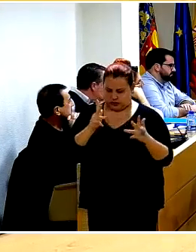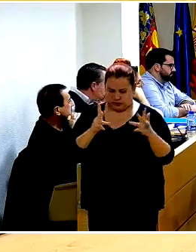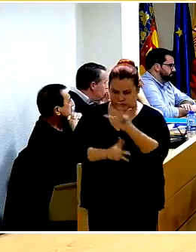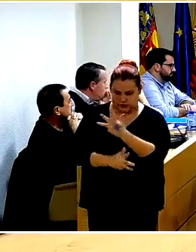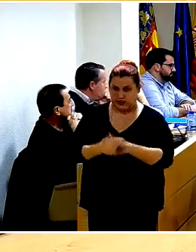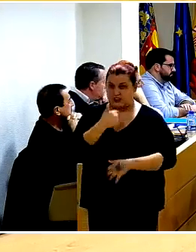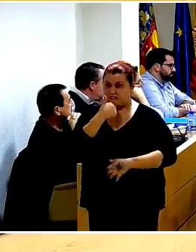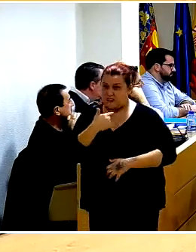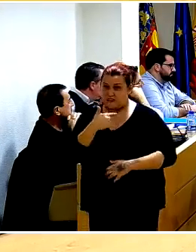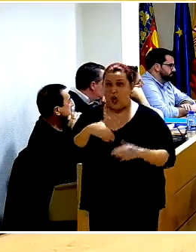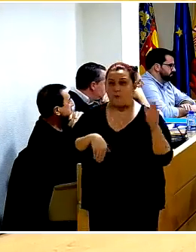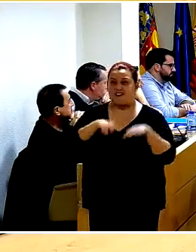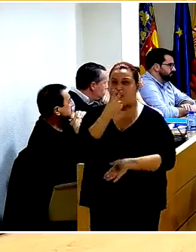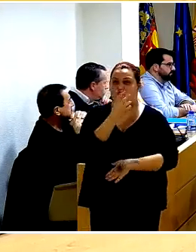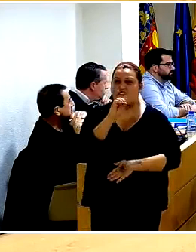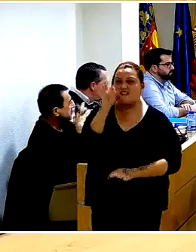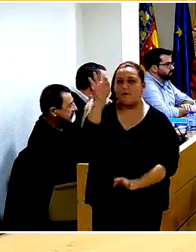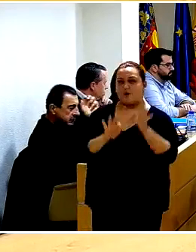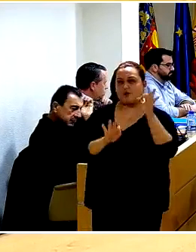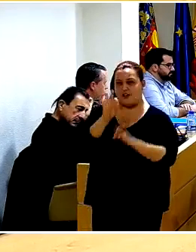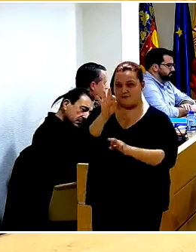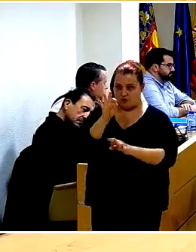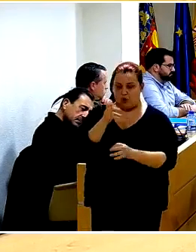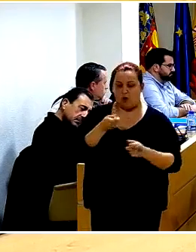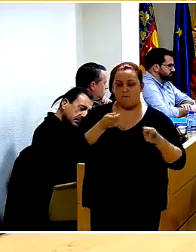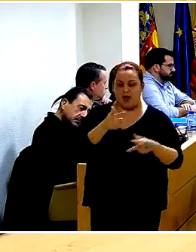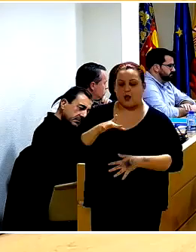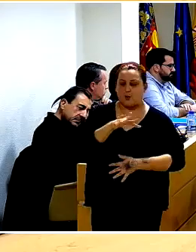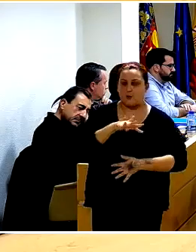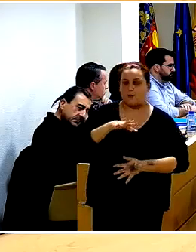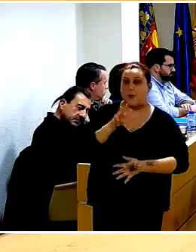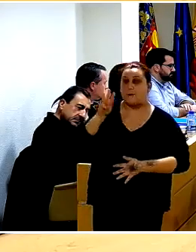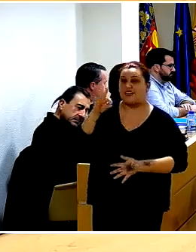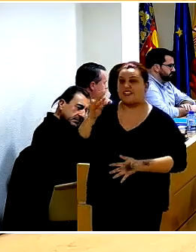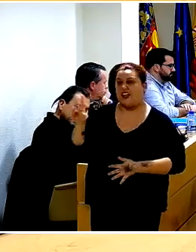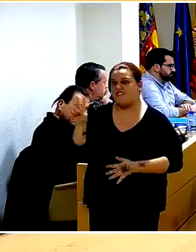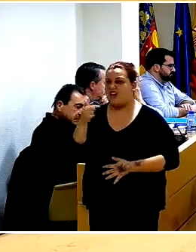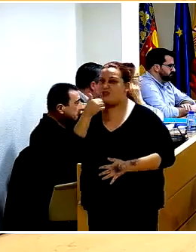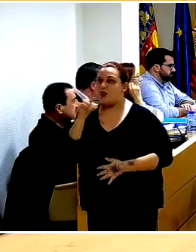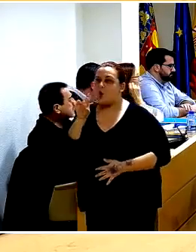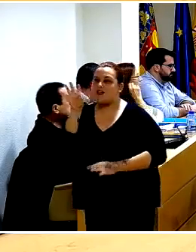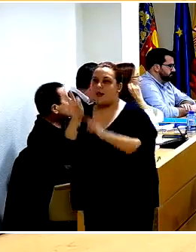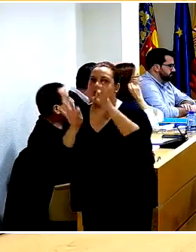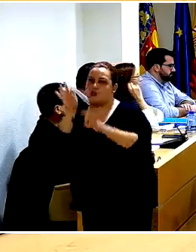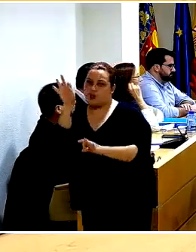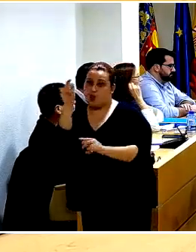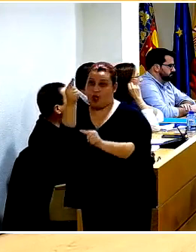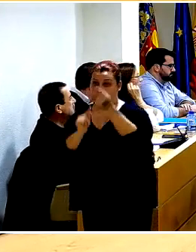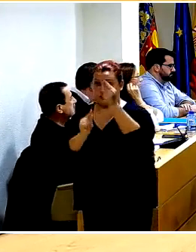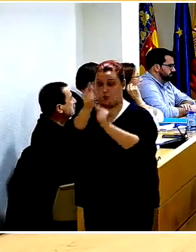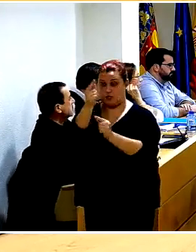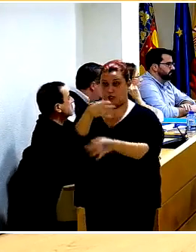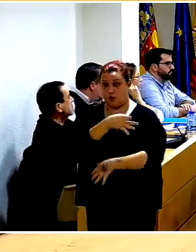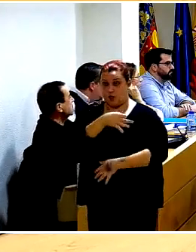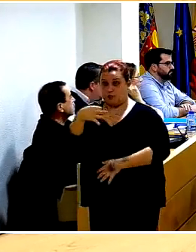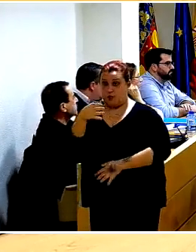aumentado el 20% el incremento SPAI y la portavoz del PSPB dice que un 15%. Bueno, el presupuesto está exactamente, pero los